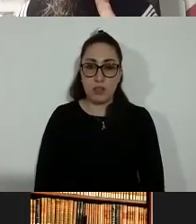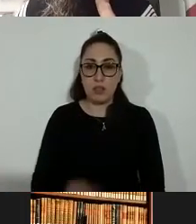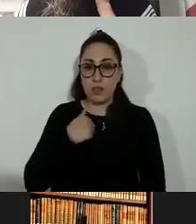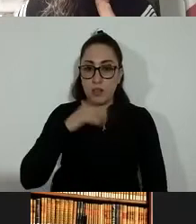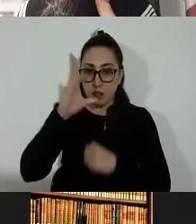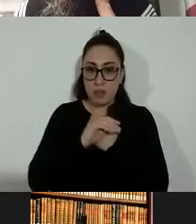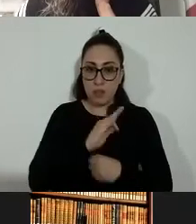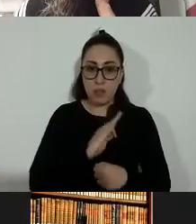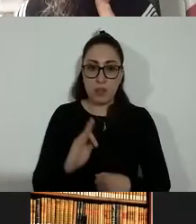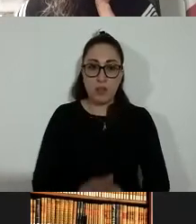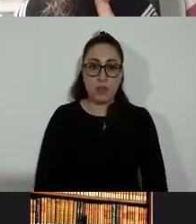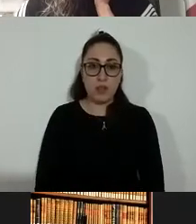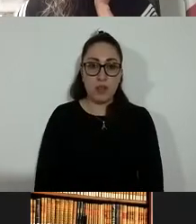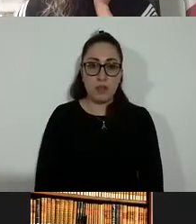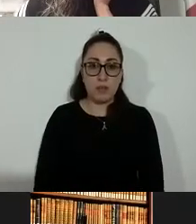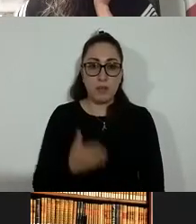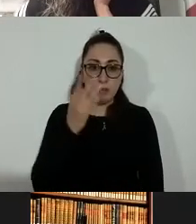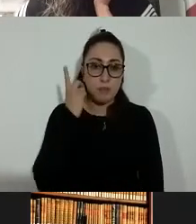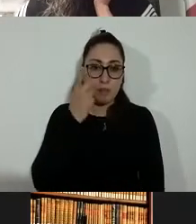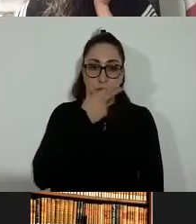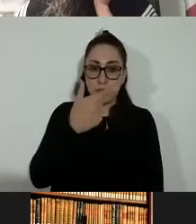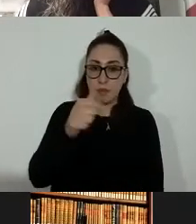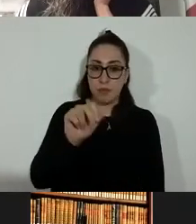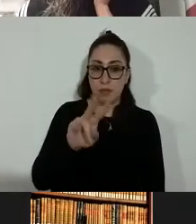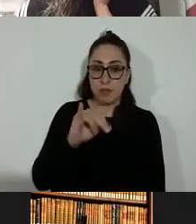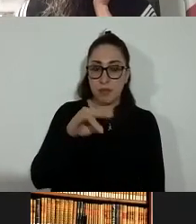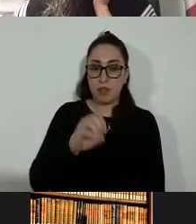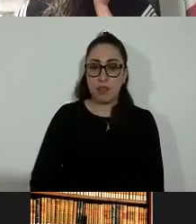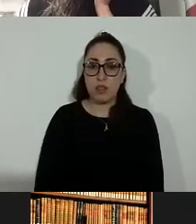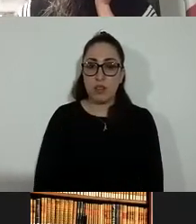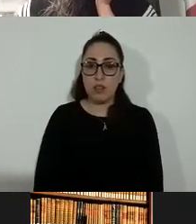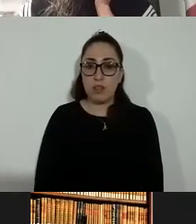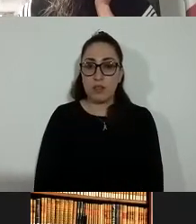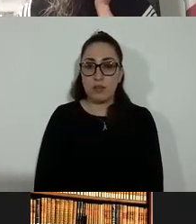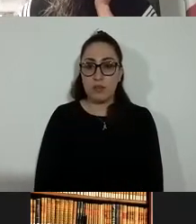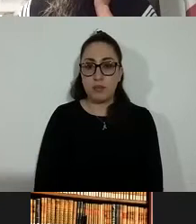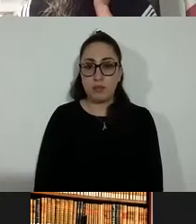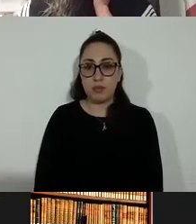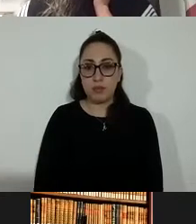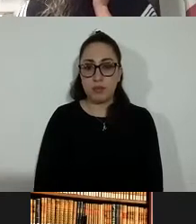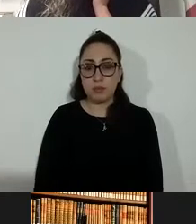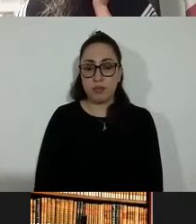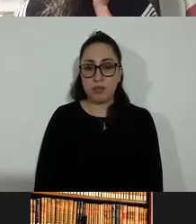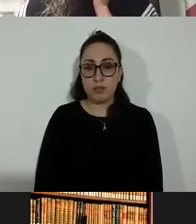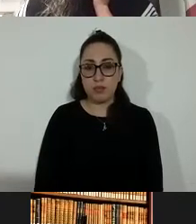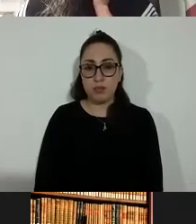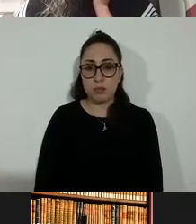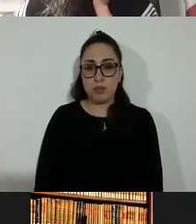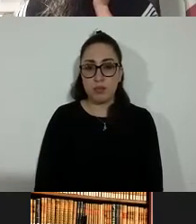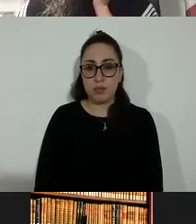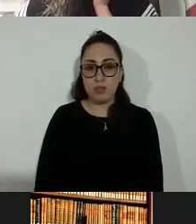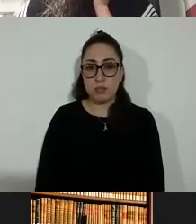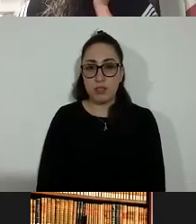permite. Adelante, diputado Gaviño. Sí, muchas gracias. A ver, creo que es una situación nada más